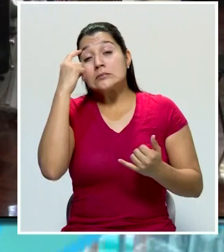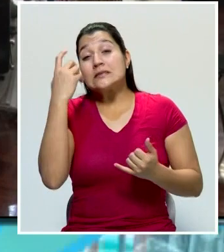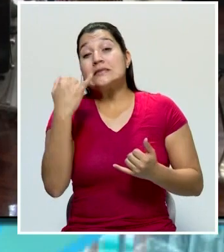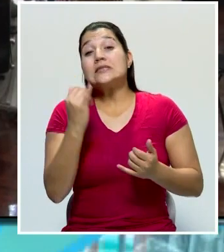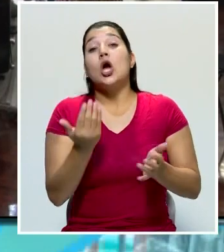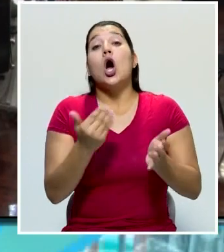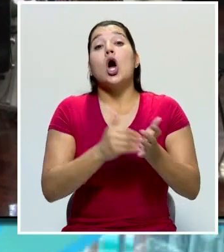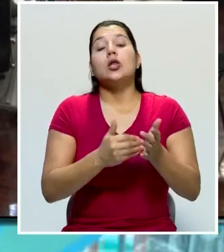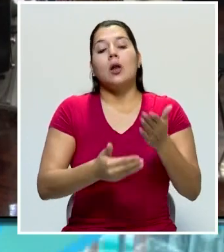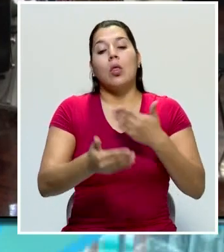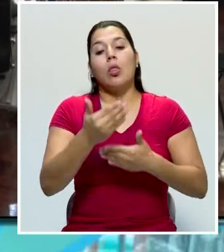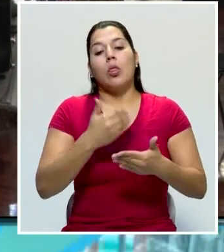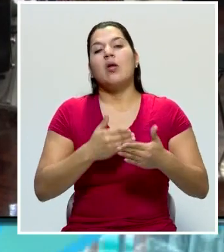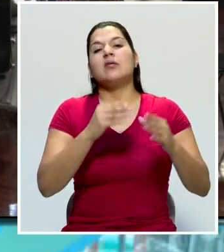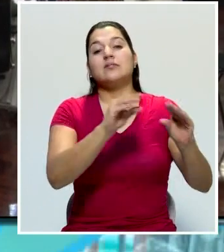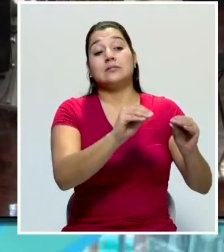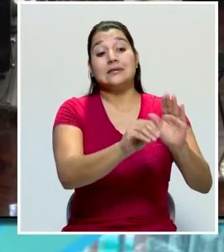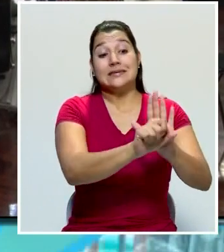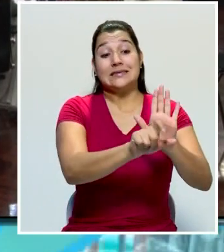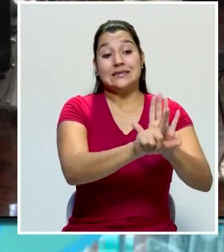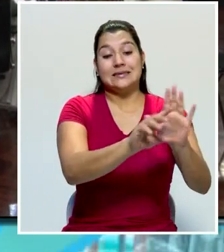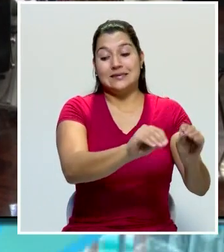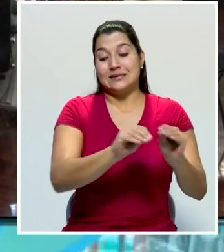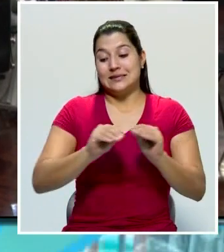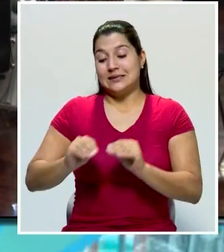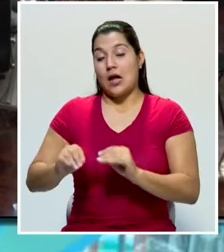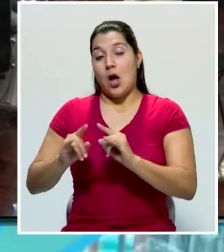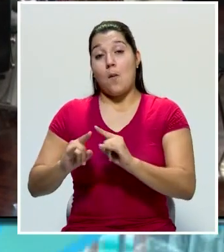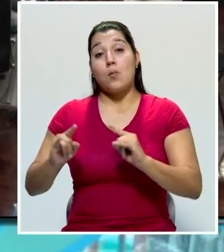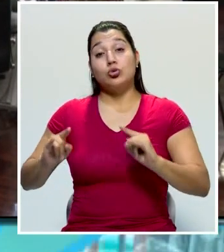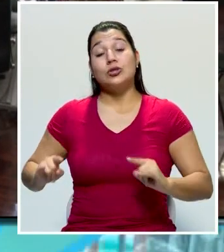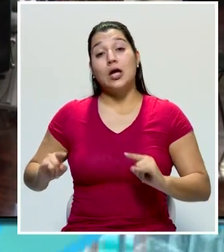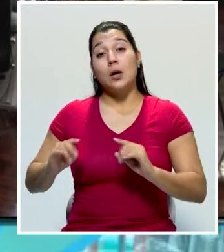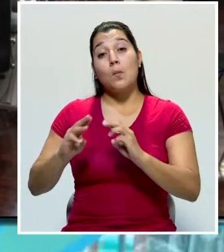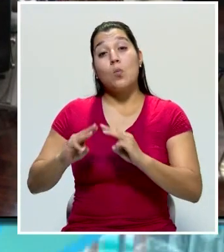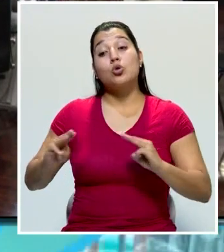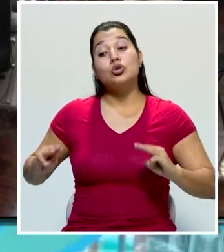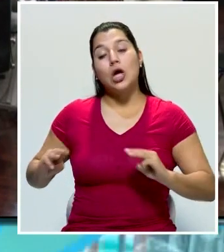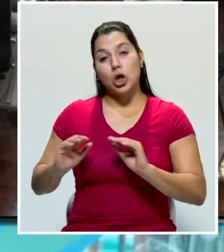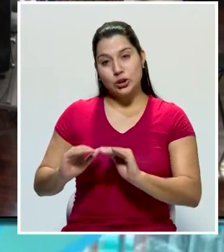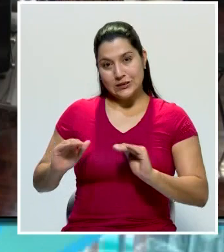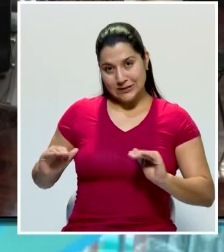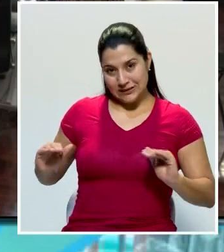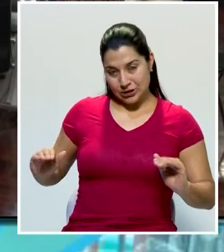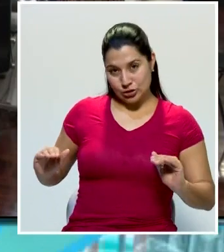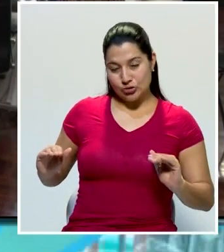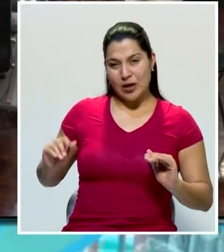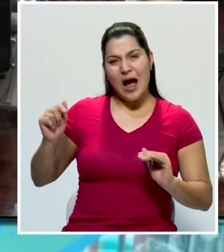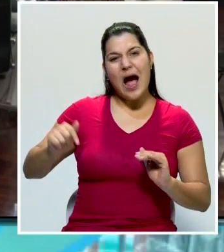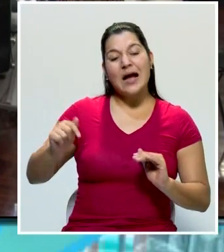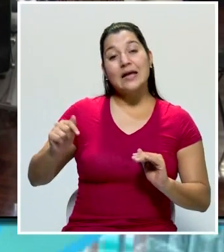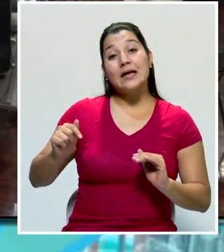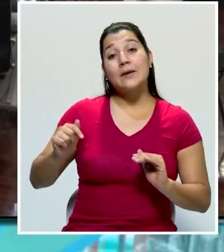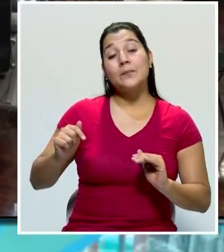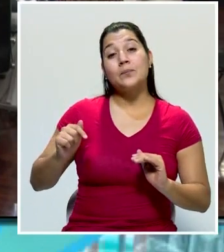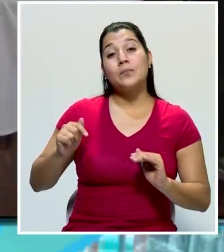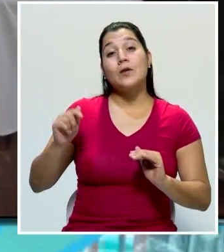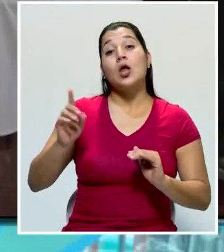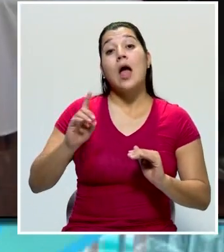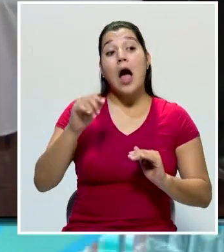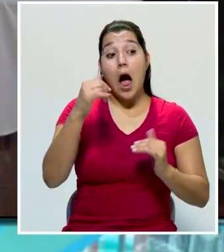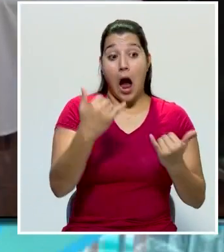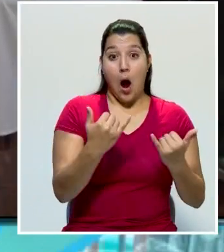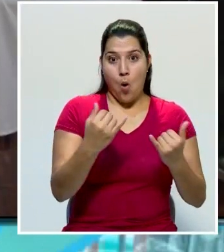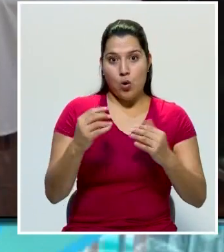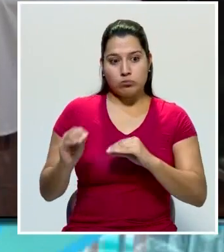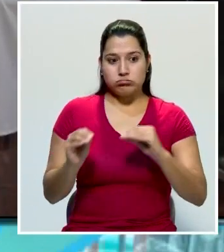la Asamblea Legislativa al Auditorio Nacional en el Museo de los Niños. Las comisiones se establecerían acá en el plenario, en el Salón de